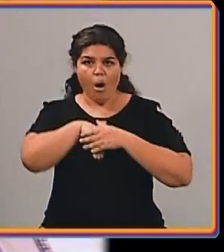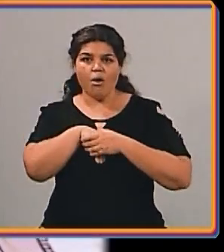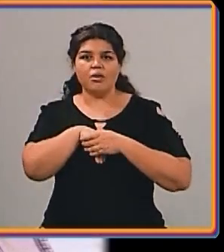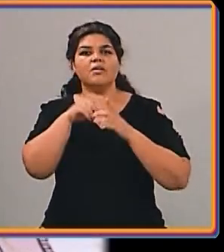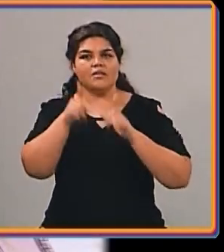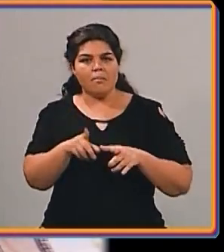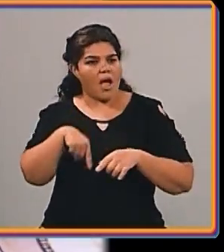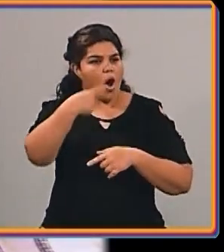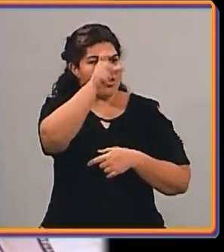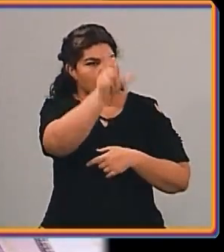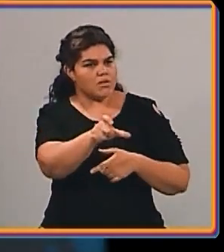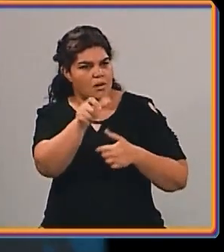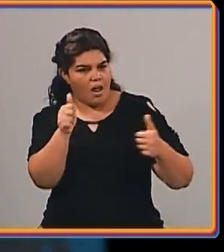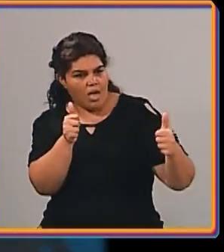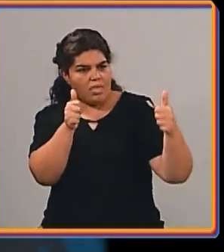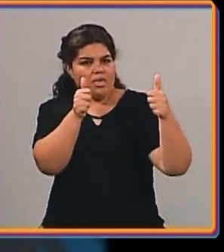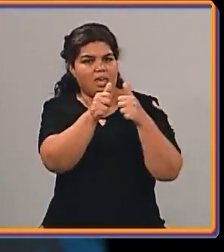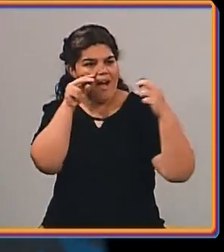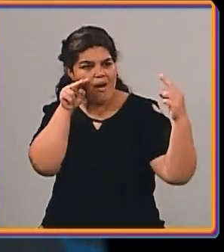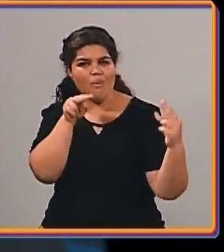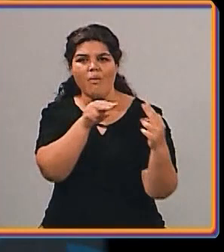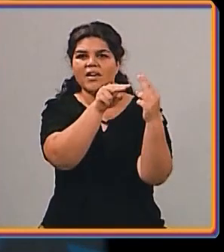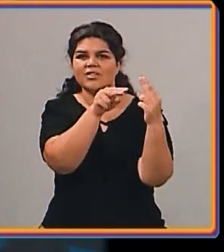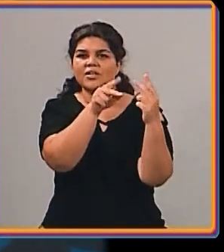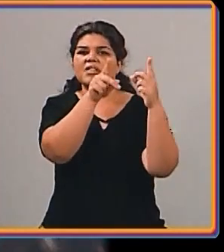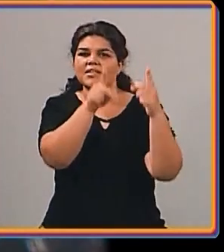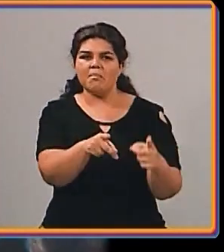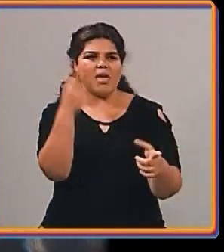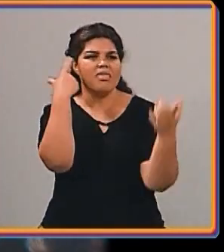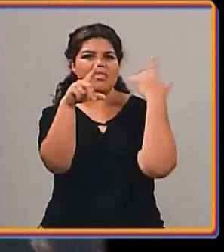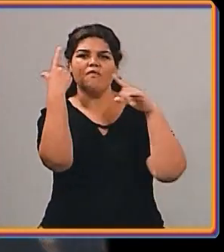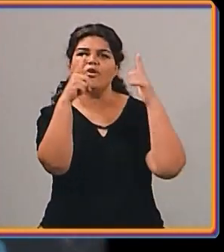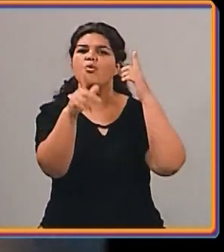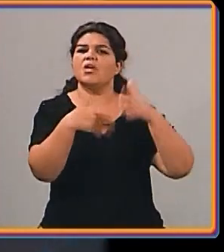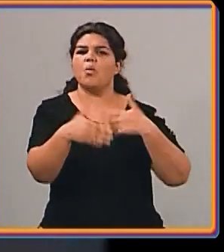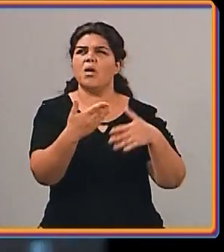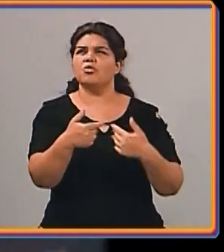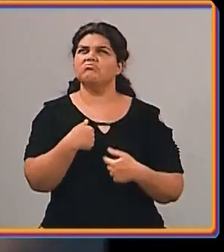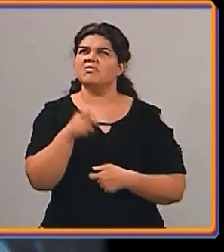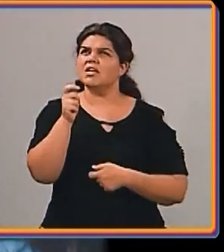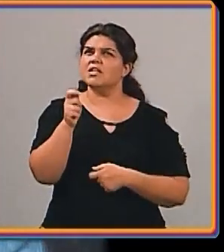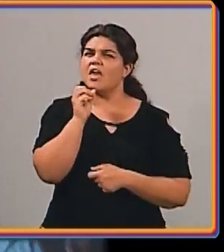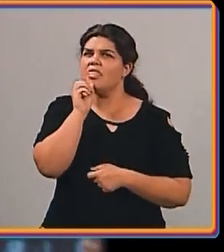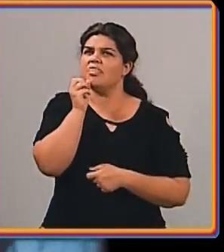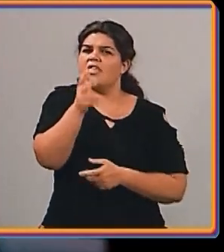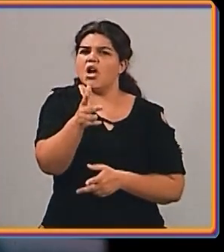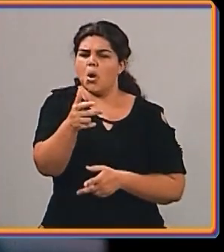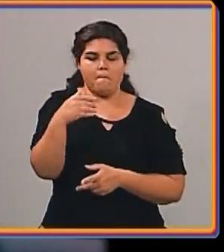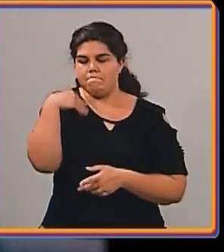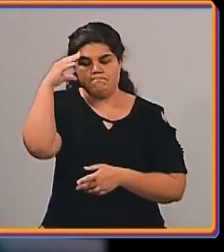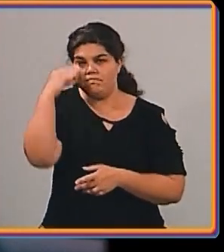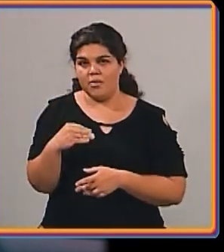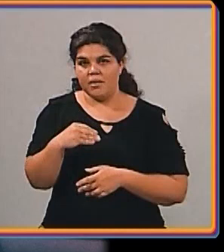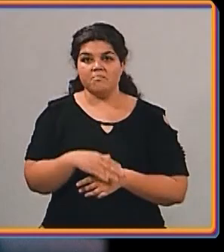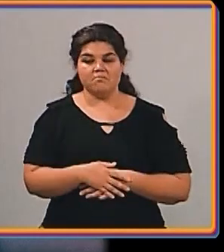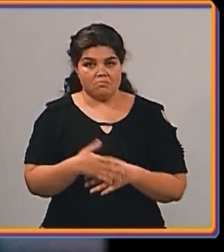con otras personas, disfruta del hecho de jugar. No recuerdo quién fue el que lo dijo, pero tiene razón cuando dice: